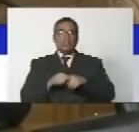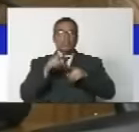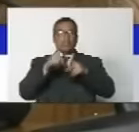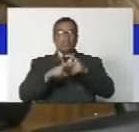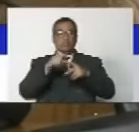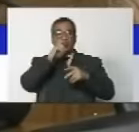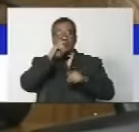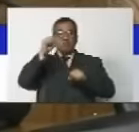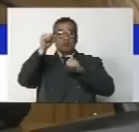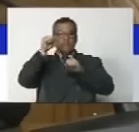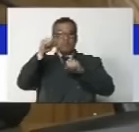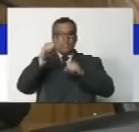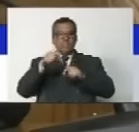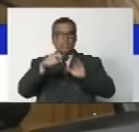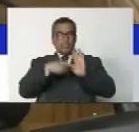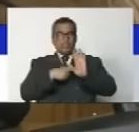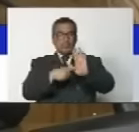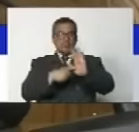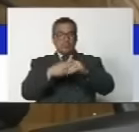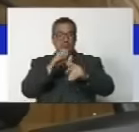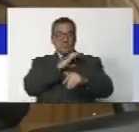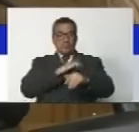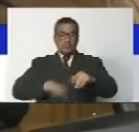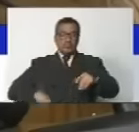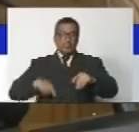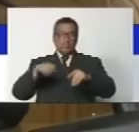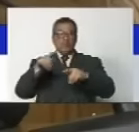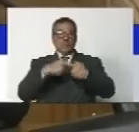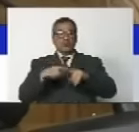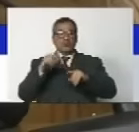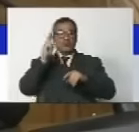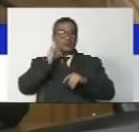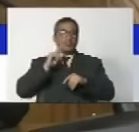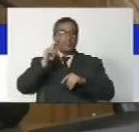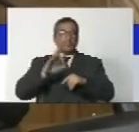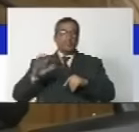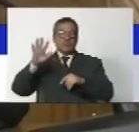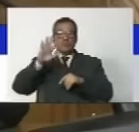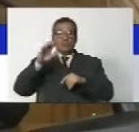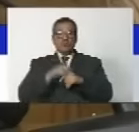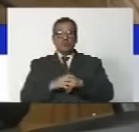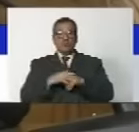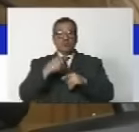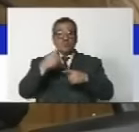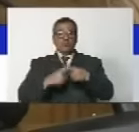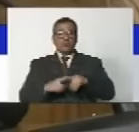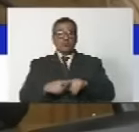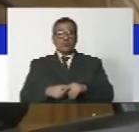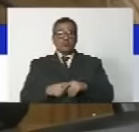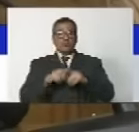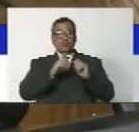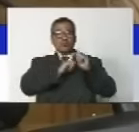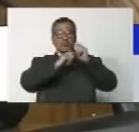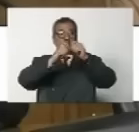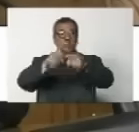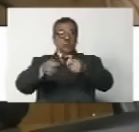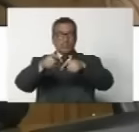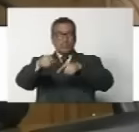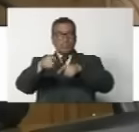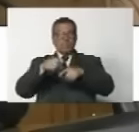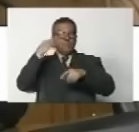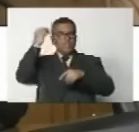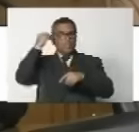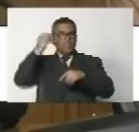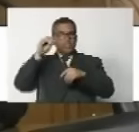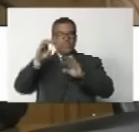ciudadano Nicolás Maduro Moros, presidente constitucional de la República Bolivariana de Venezuela, propone las siguientes designaciones, de